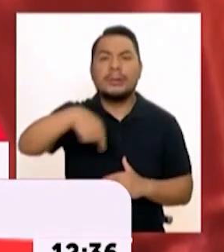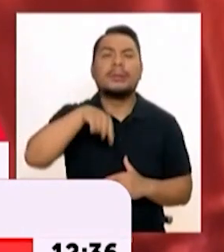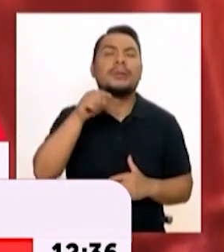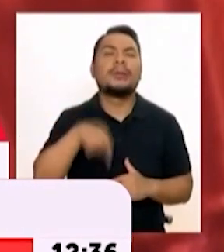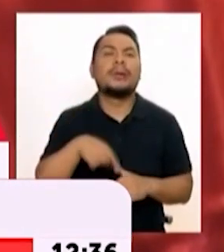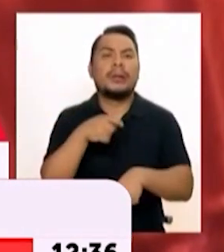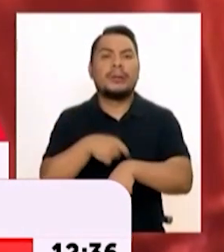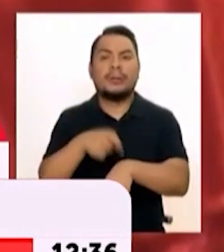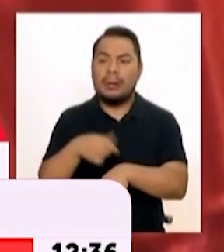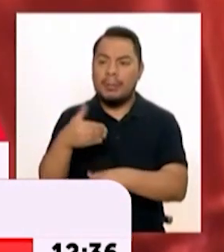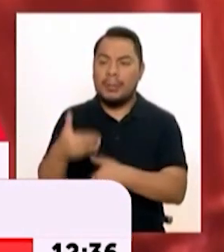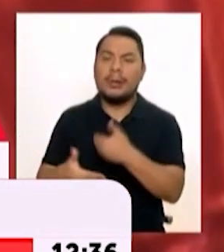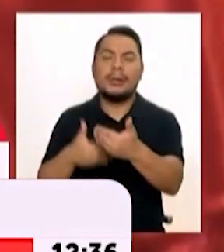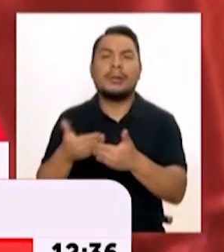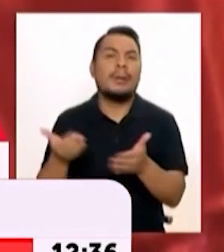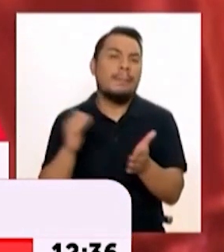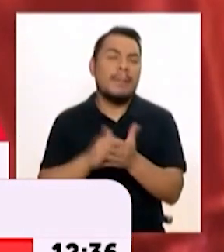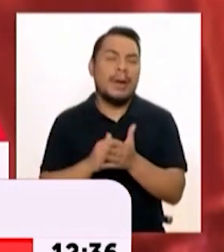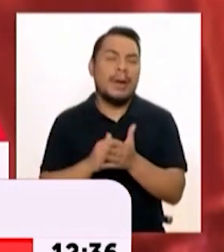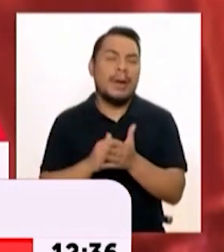los departamentos o regiones que conforman el BRAEN.